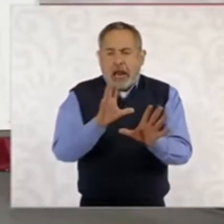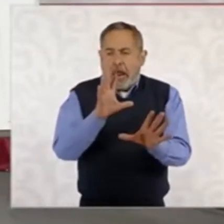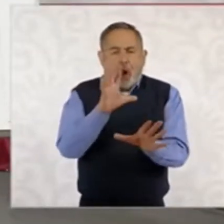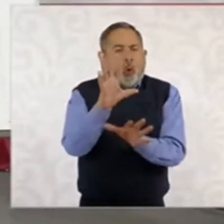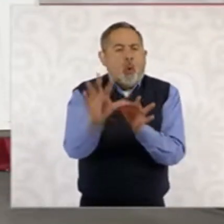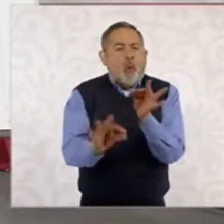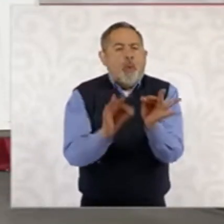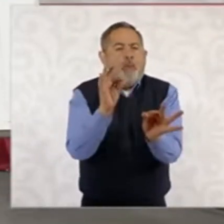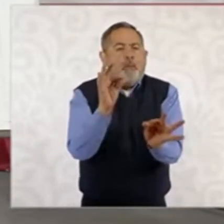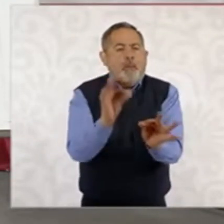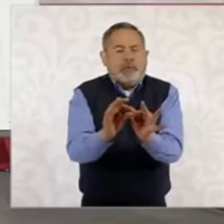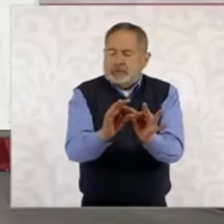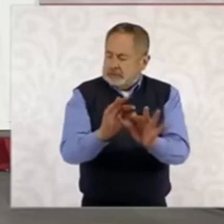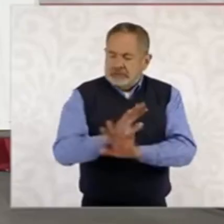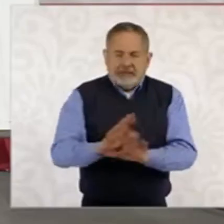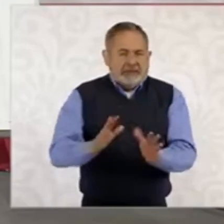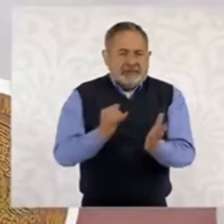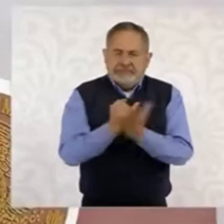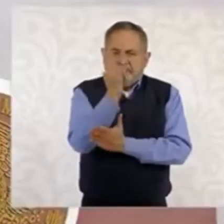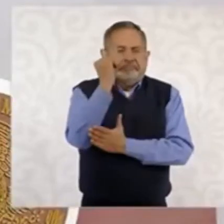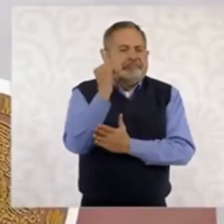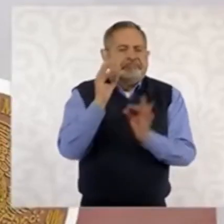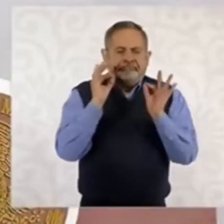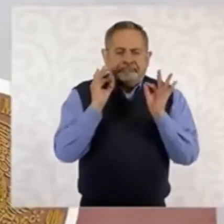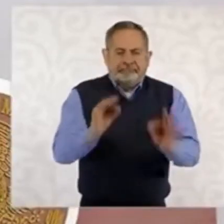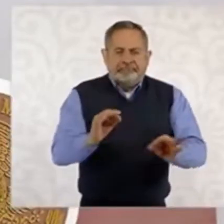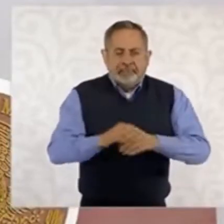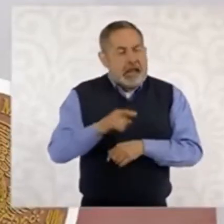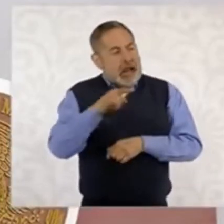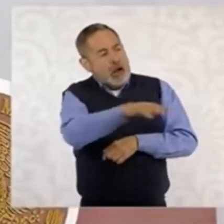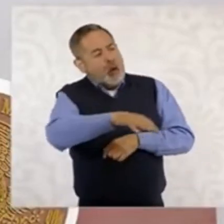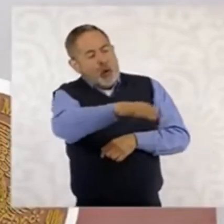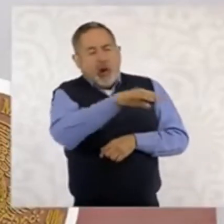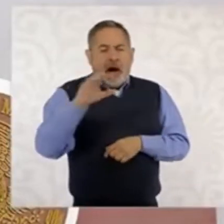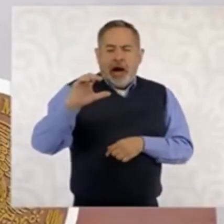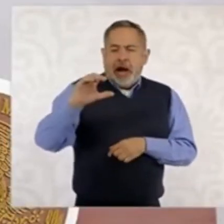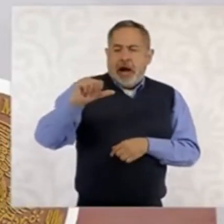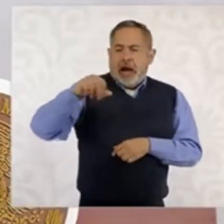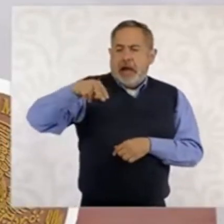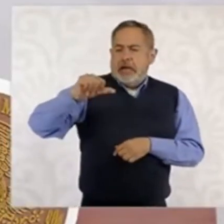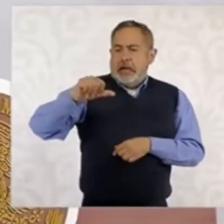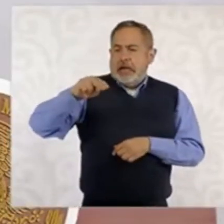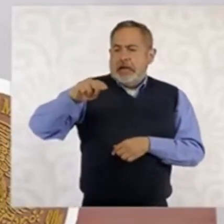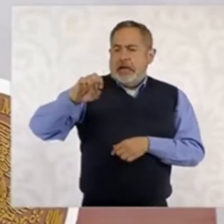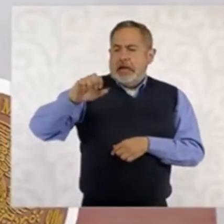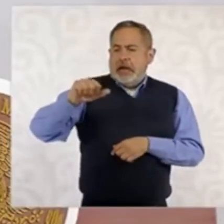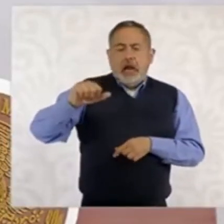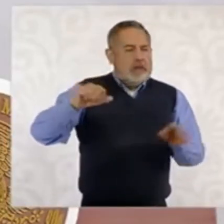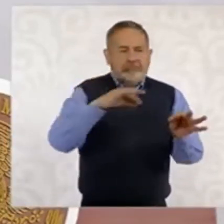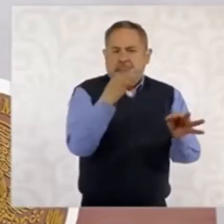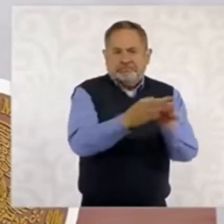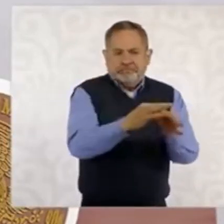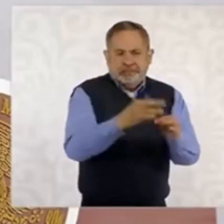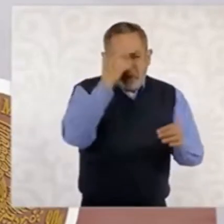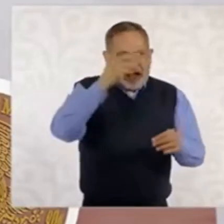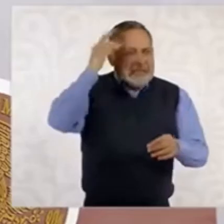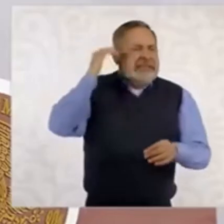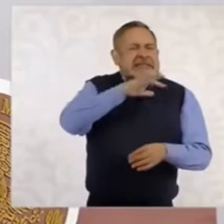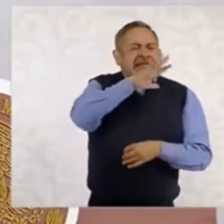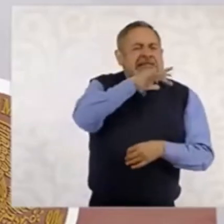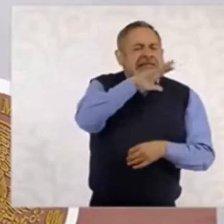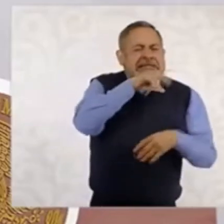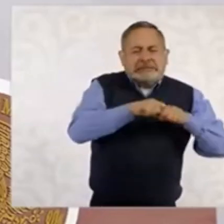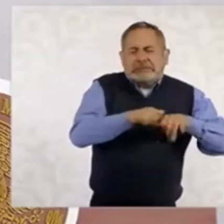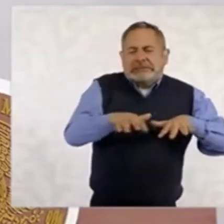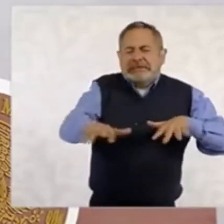de un compromiso de lograr la justicia ambiental en Cananea, para resarcir los daños ocasionados por la contaminación